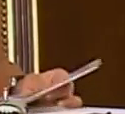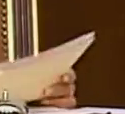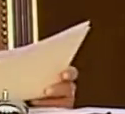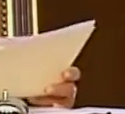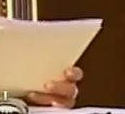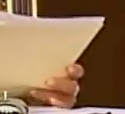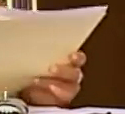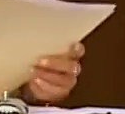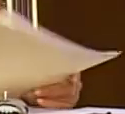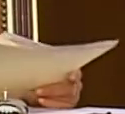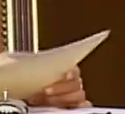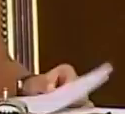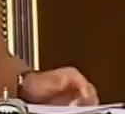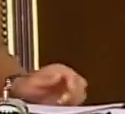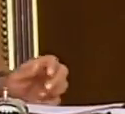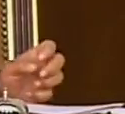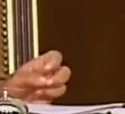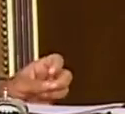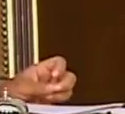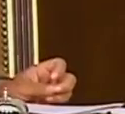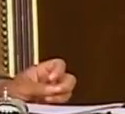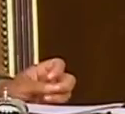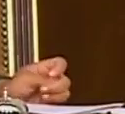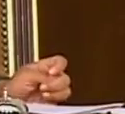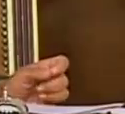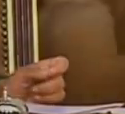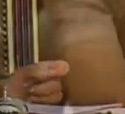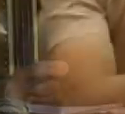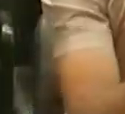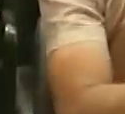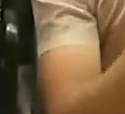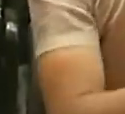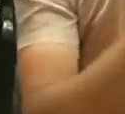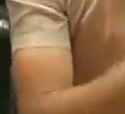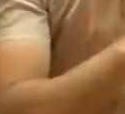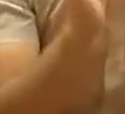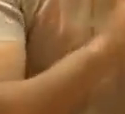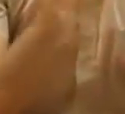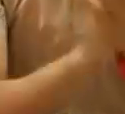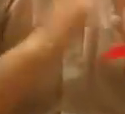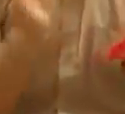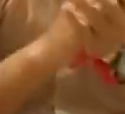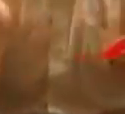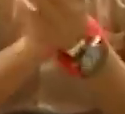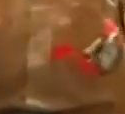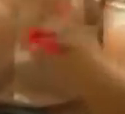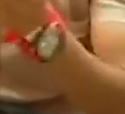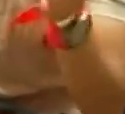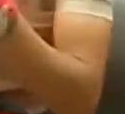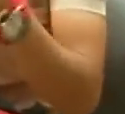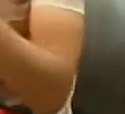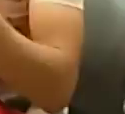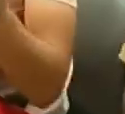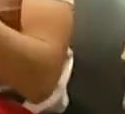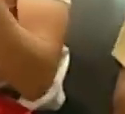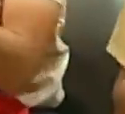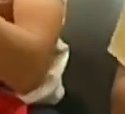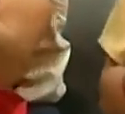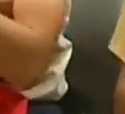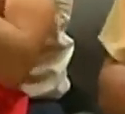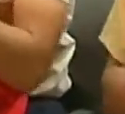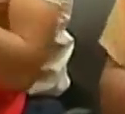ubicación dentro de esta organización. Ciudadana Jennifer Garbet, presidente de la